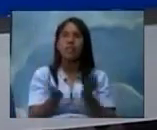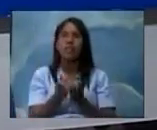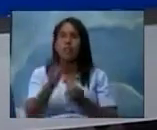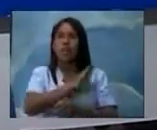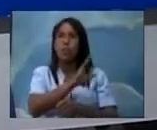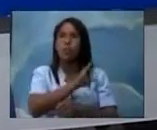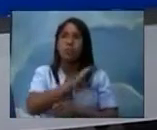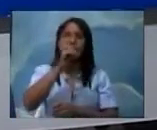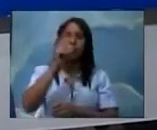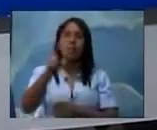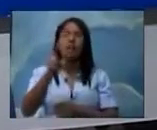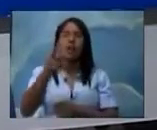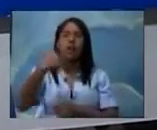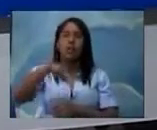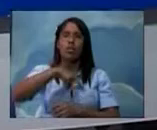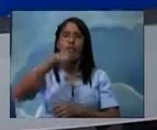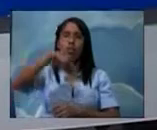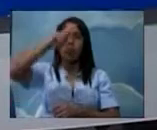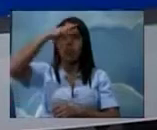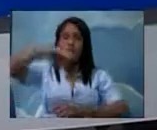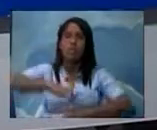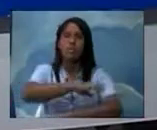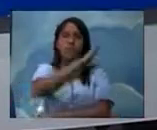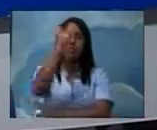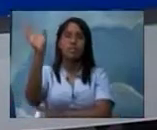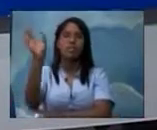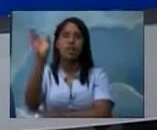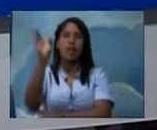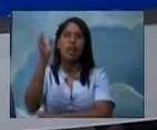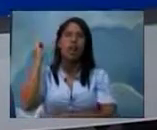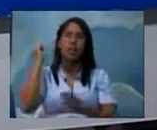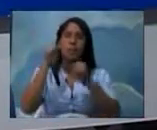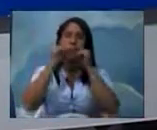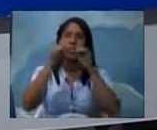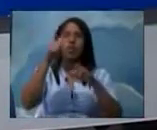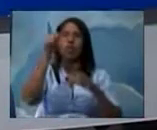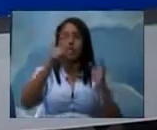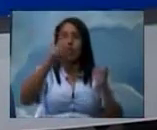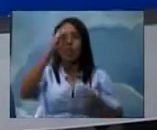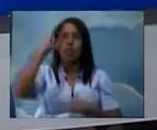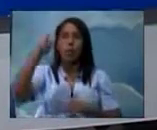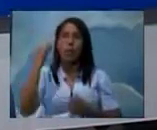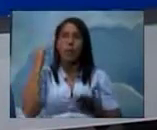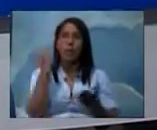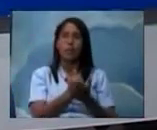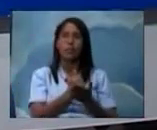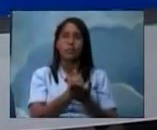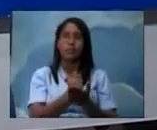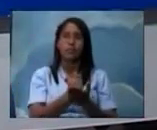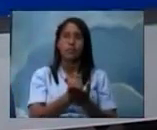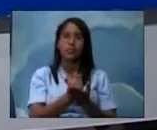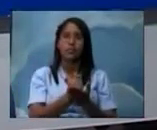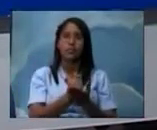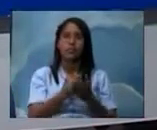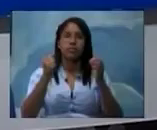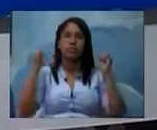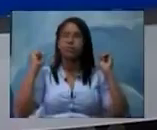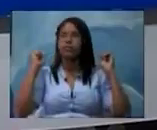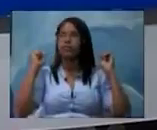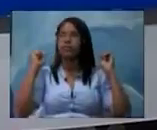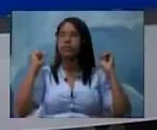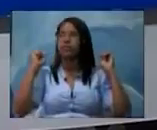Le pertenecen a nuestro Padre Celestial. Amén. Bendito Dios. Sea Dios. Amén, amén, amén, amén, amén,